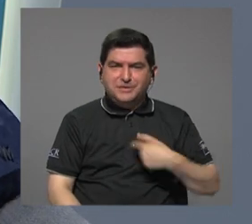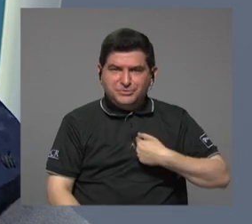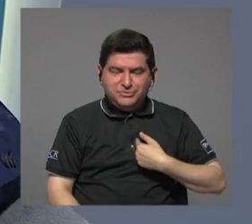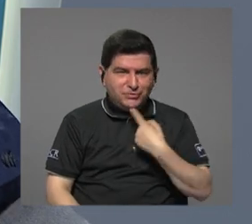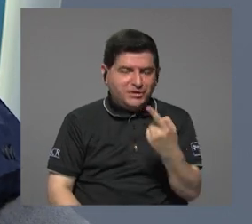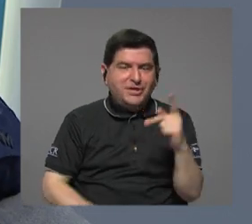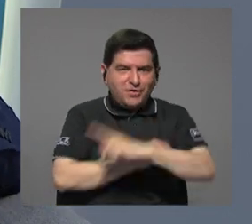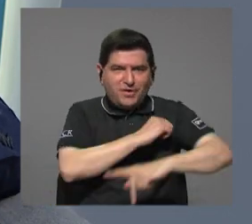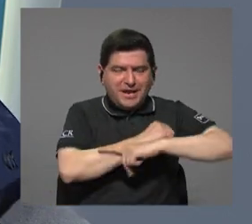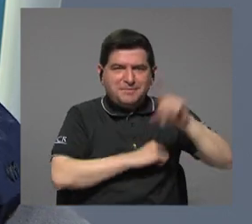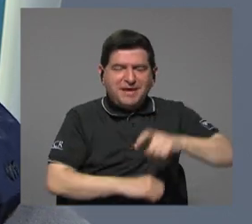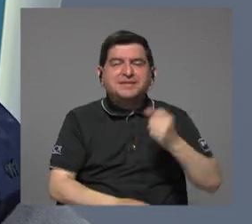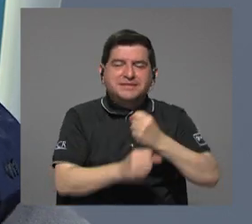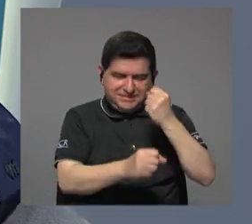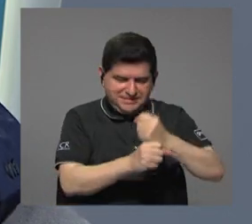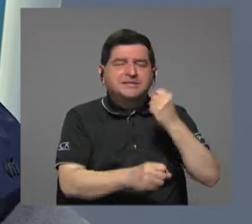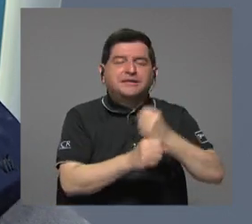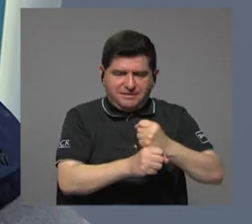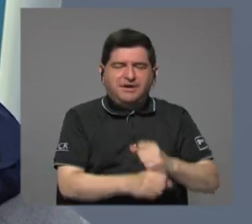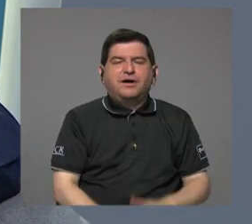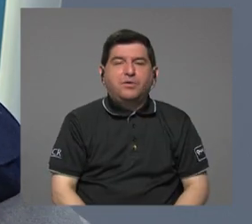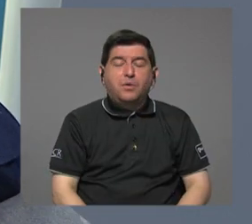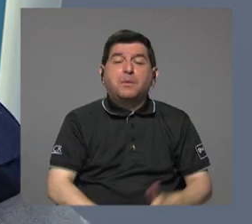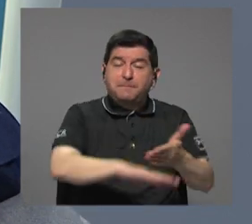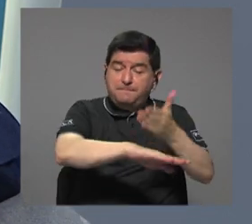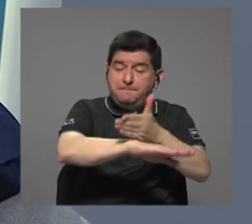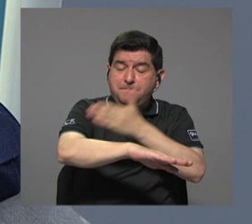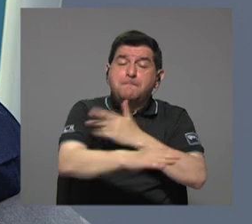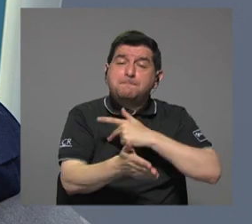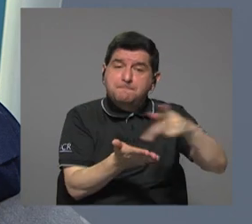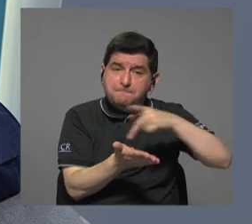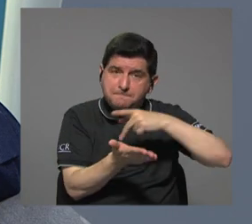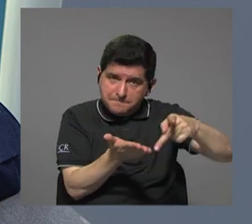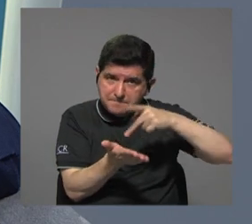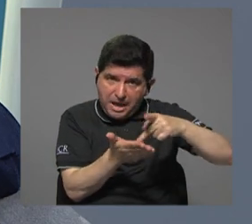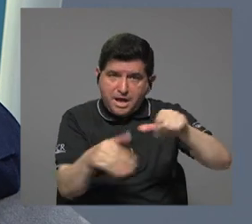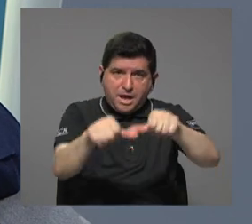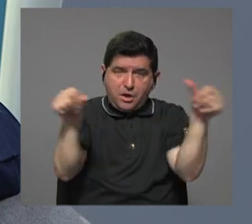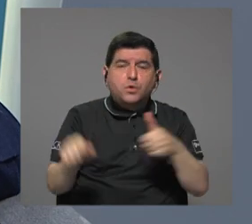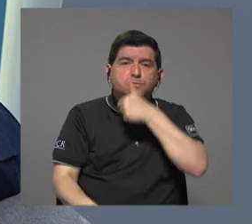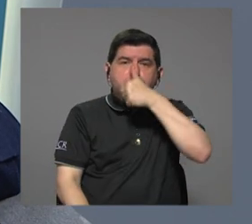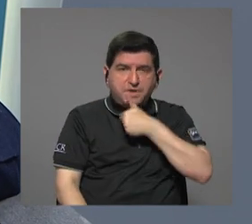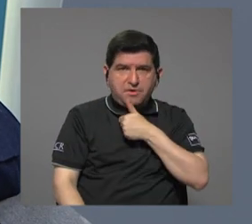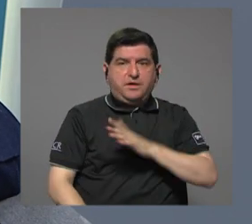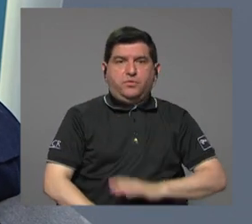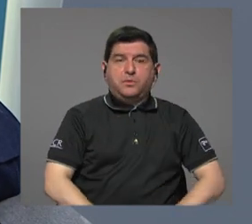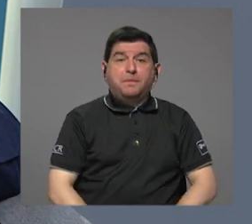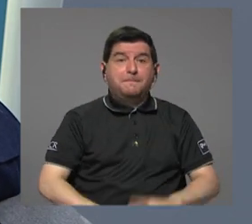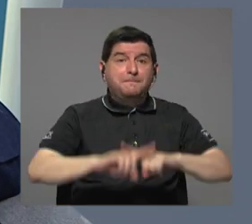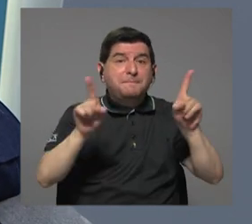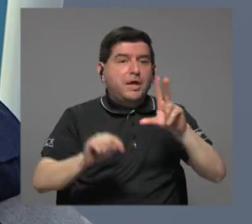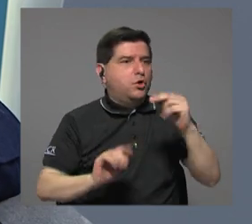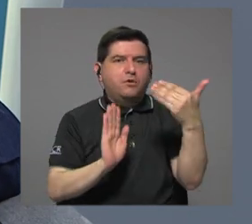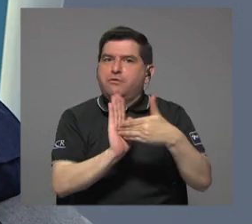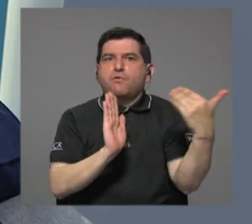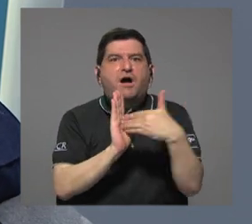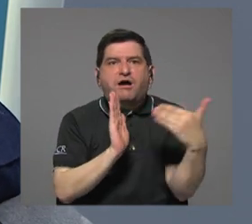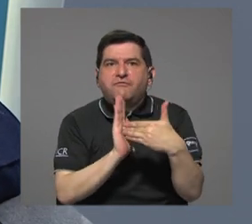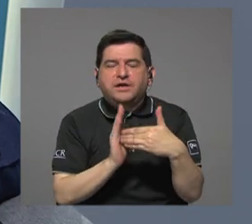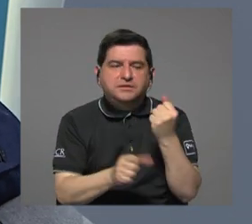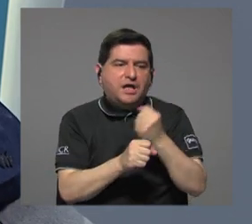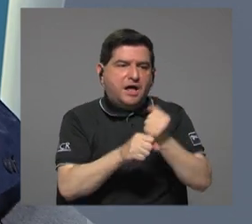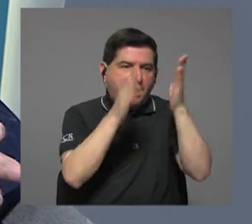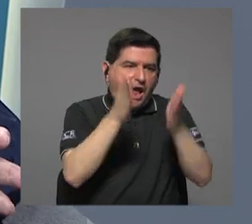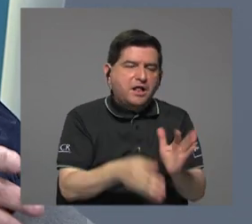en este país hay que generar empleo hay que mejorar los salarios del sector privado pero no en detrimento de atacar al